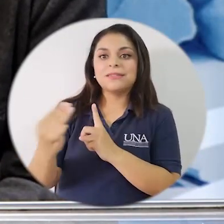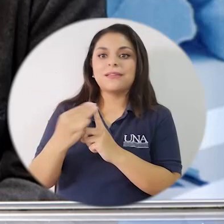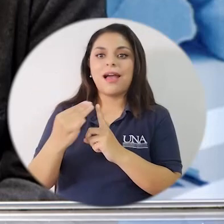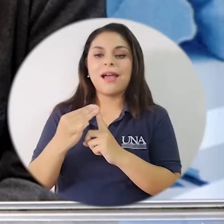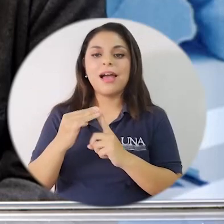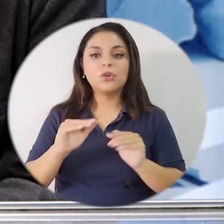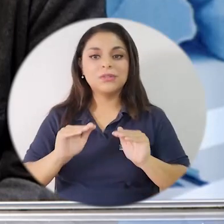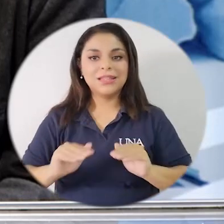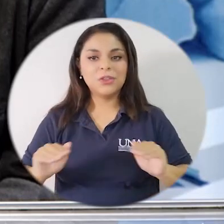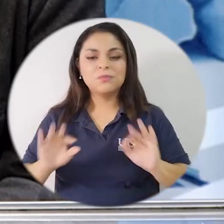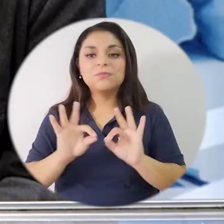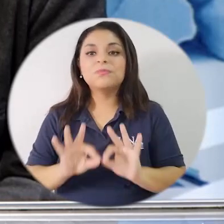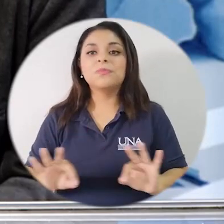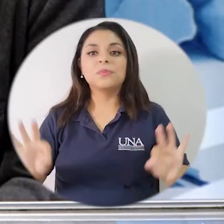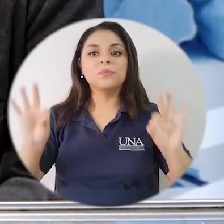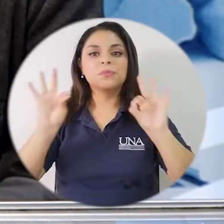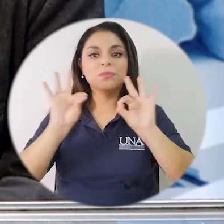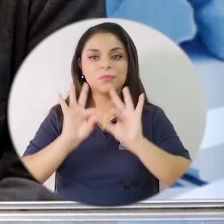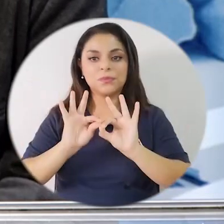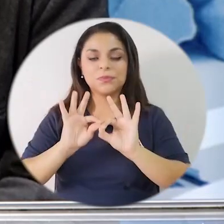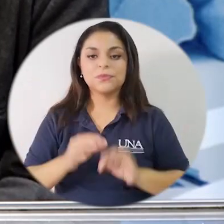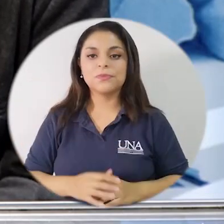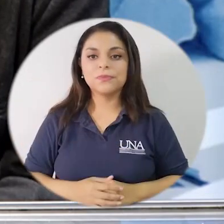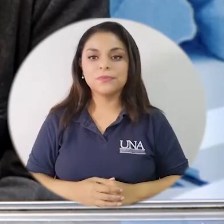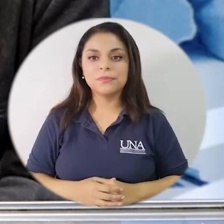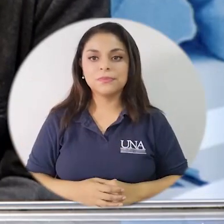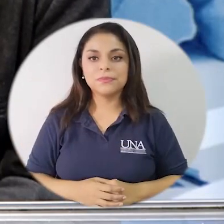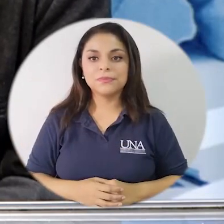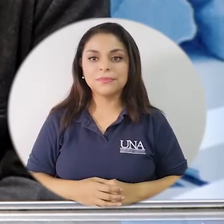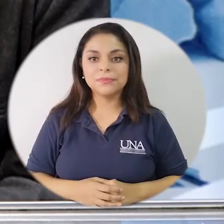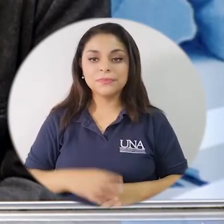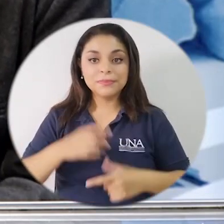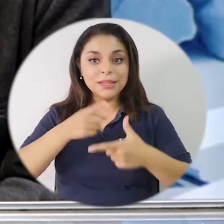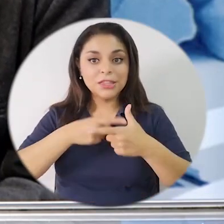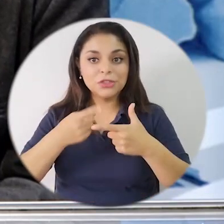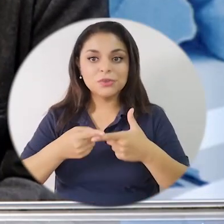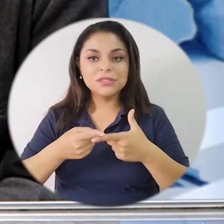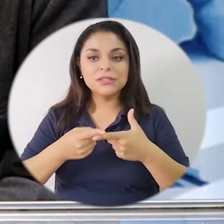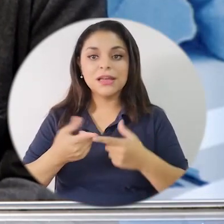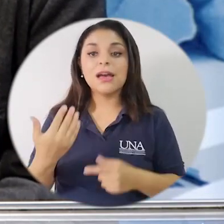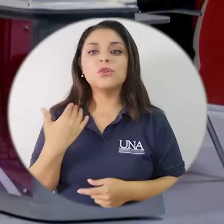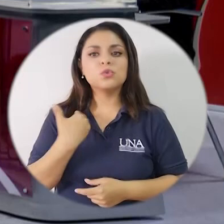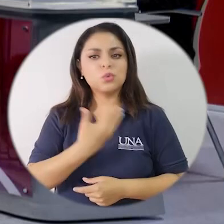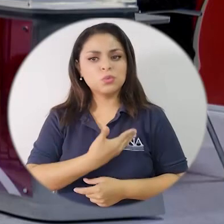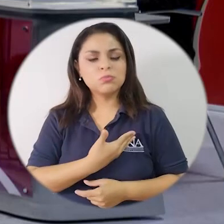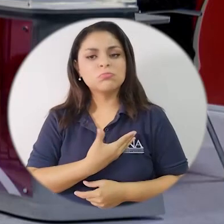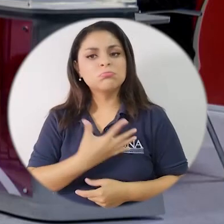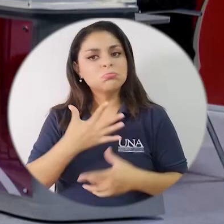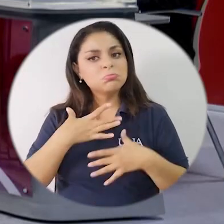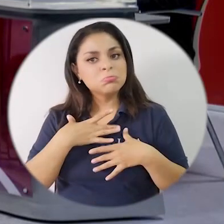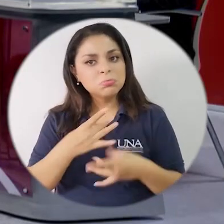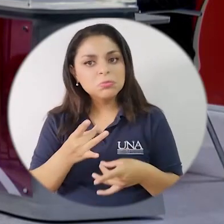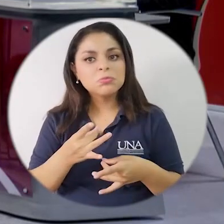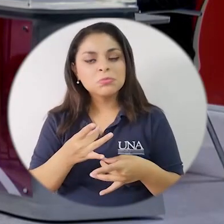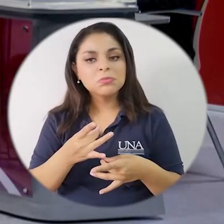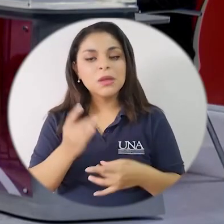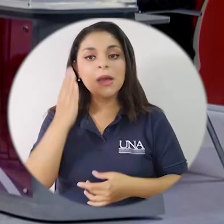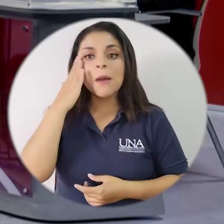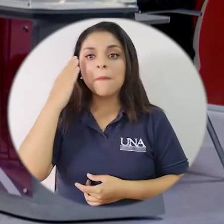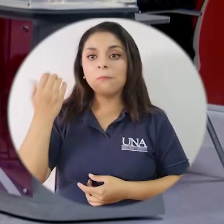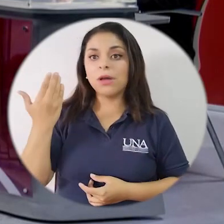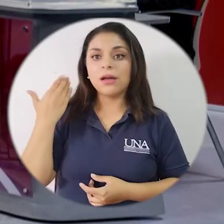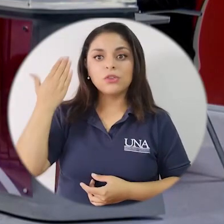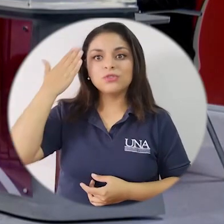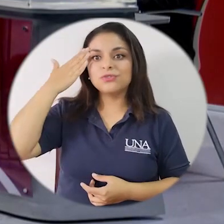fundamental para los niños y para las niñas. Entonces, esto es a nosotros nos pareció muy interesante porque no teníamos o